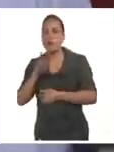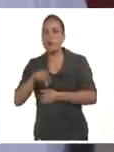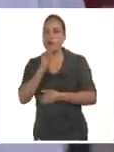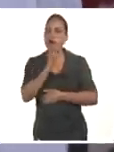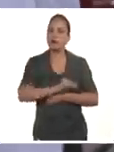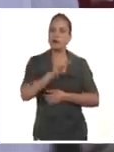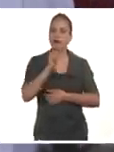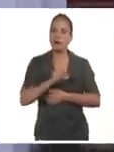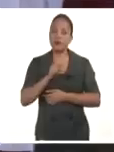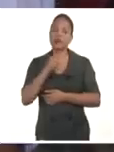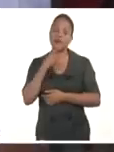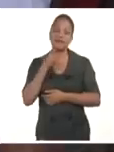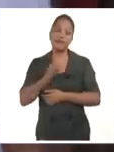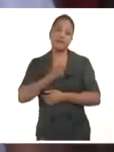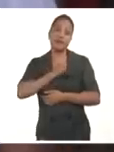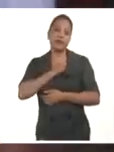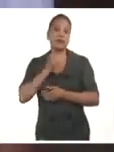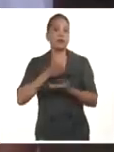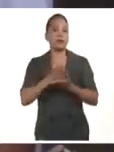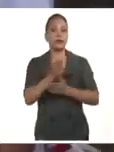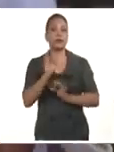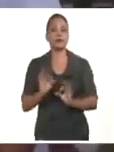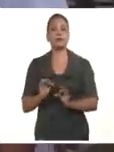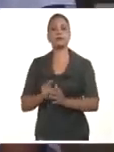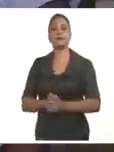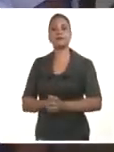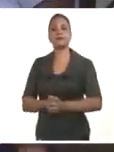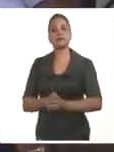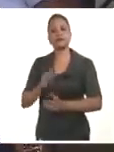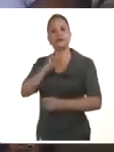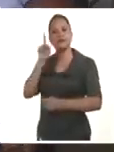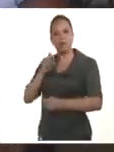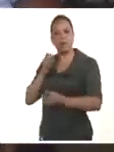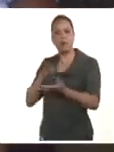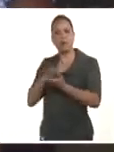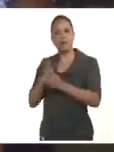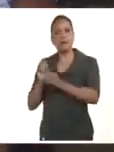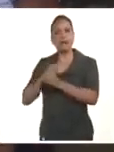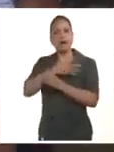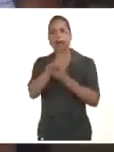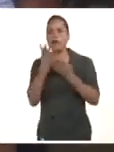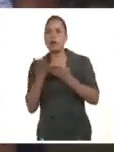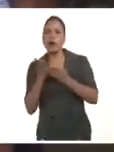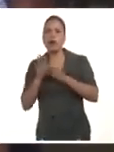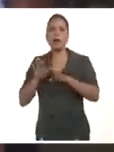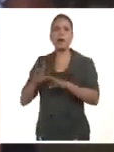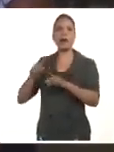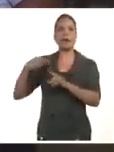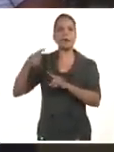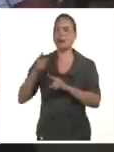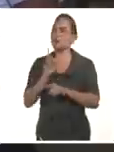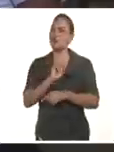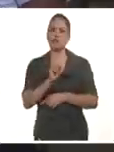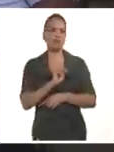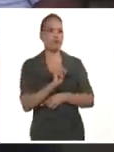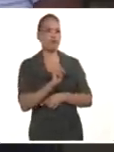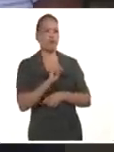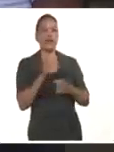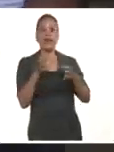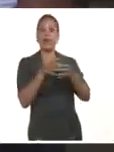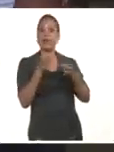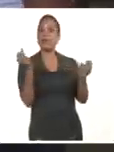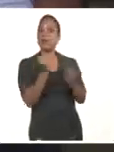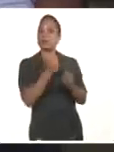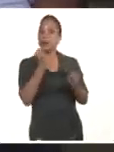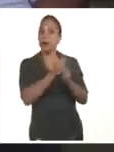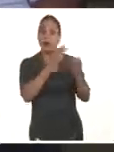que hoy estamos tratando de seguir avanzando. ¿Se continuará este trabajo en horas de la madrugada? ¿Recesarán hasta mañana? No, para nada. Ahí el Cuerpo de